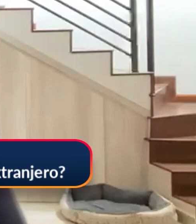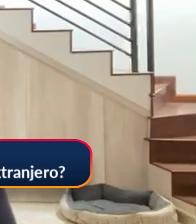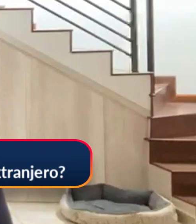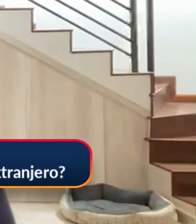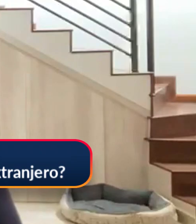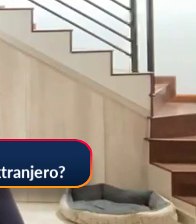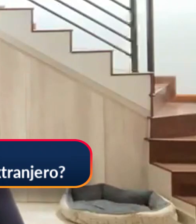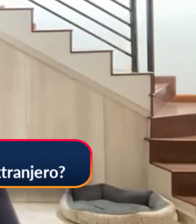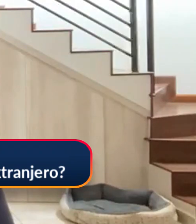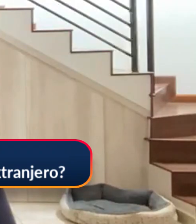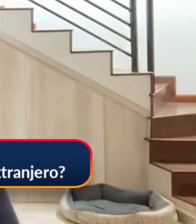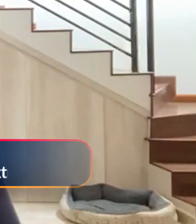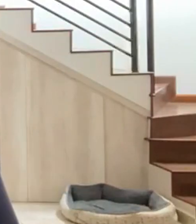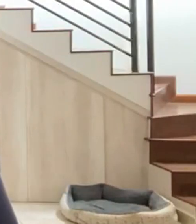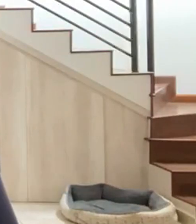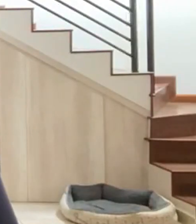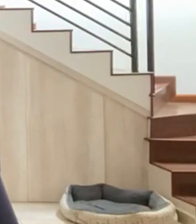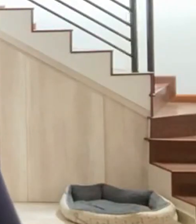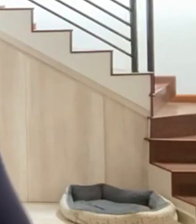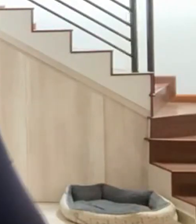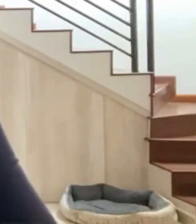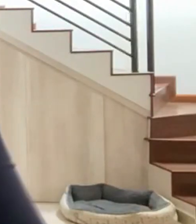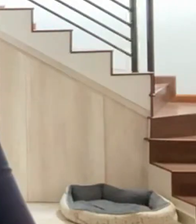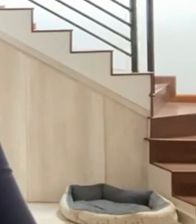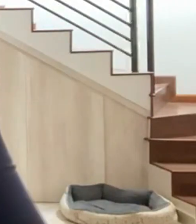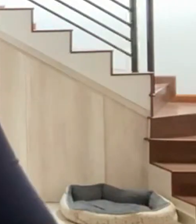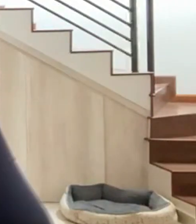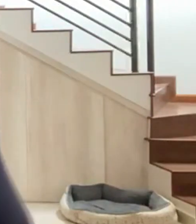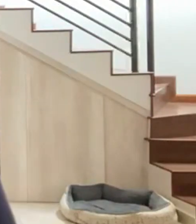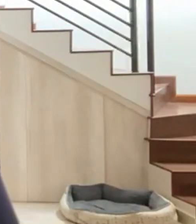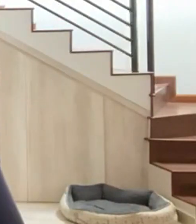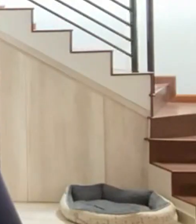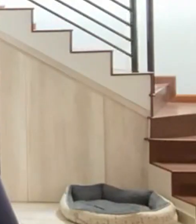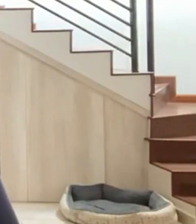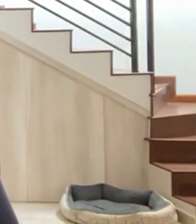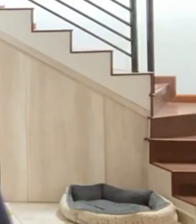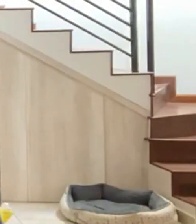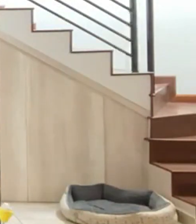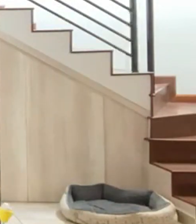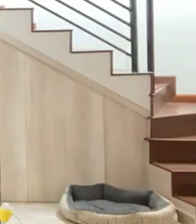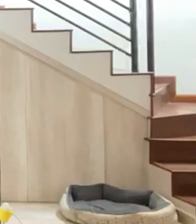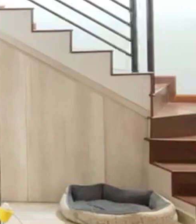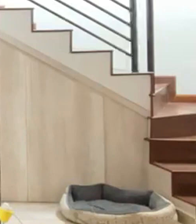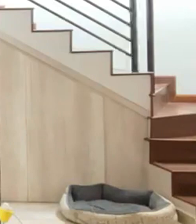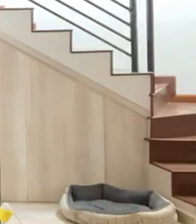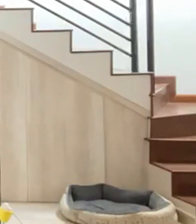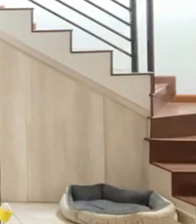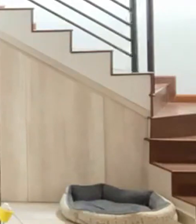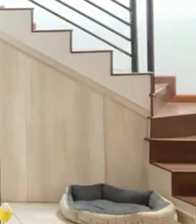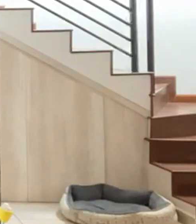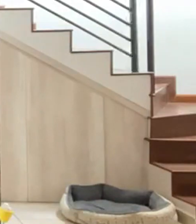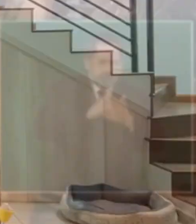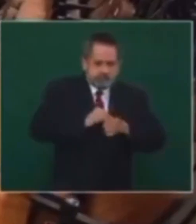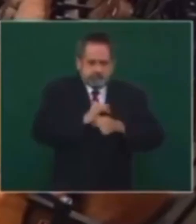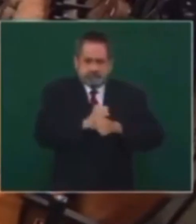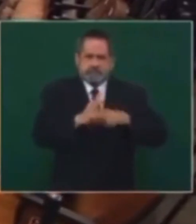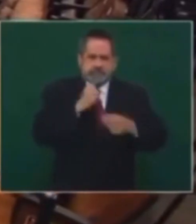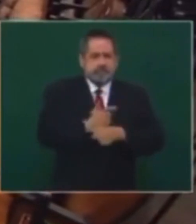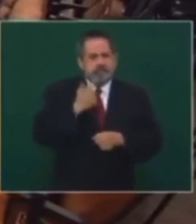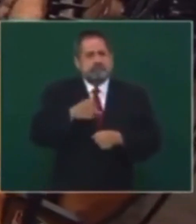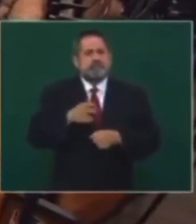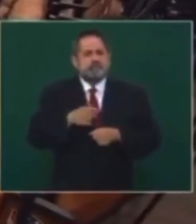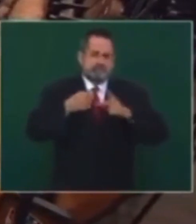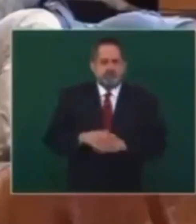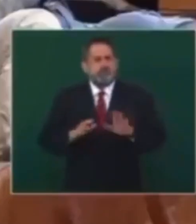propio gabinete del presidente López Obrador. Tres son los que menciona el reportaje, y esto fue lo que dijo el presidente. Y